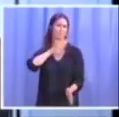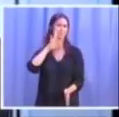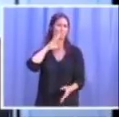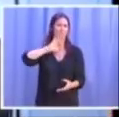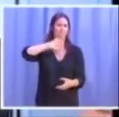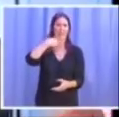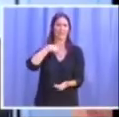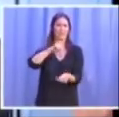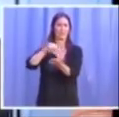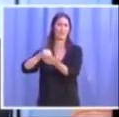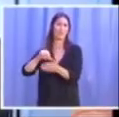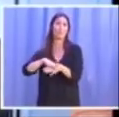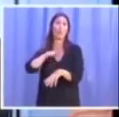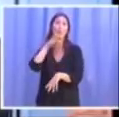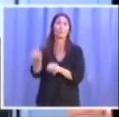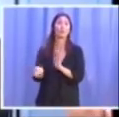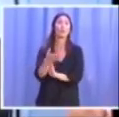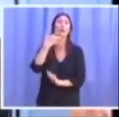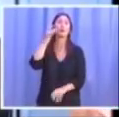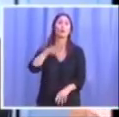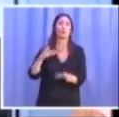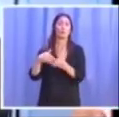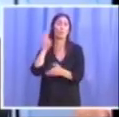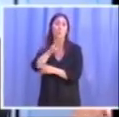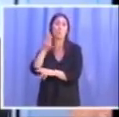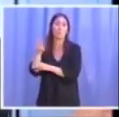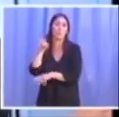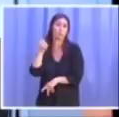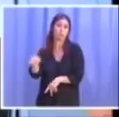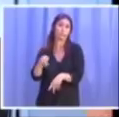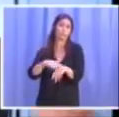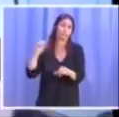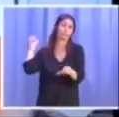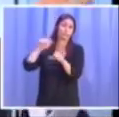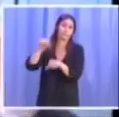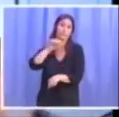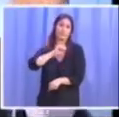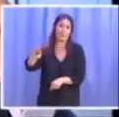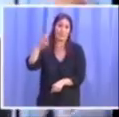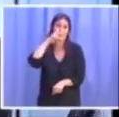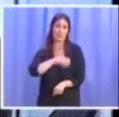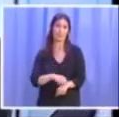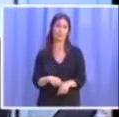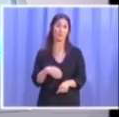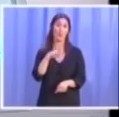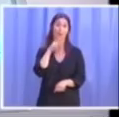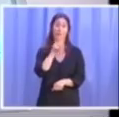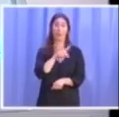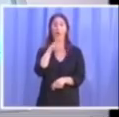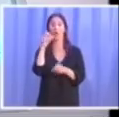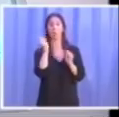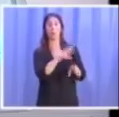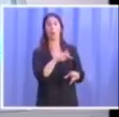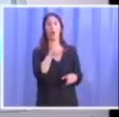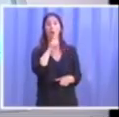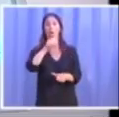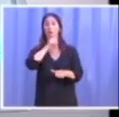ciudad, fruto del Partido Popular y de su gestión de 13 años de gobierno. Ahora está por toda la ciudad. Sí,